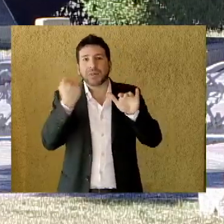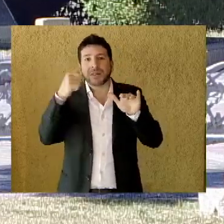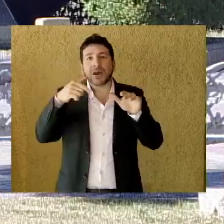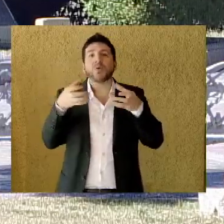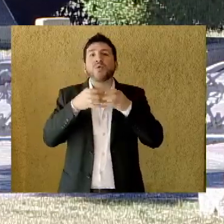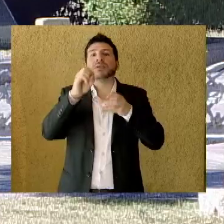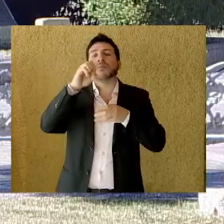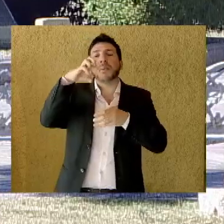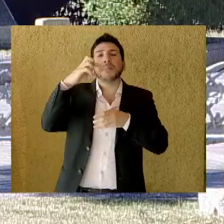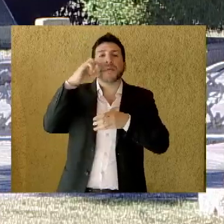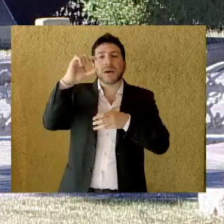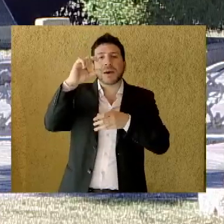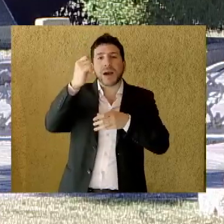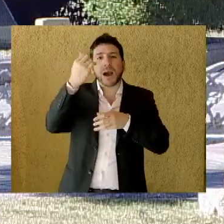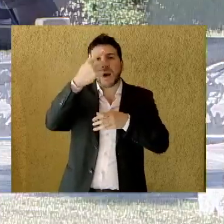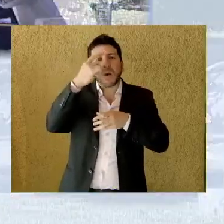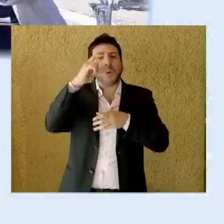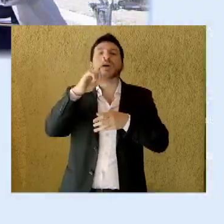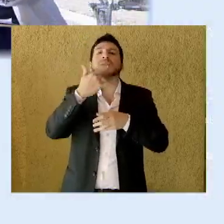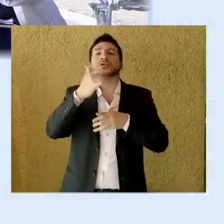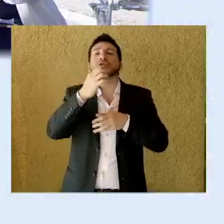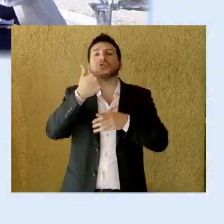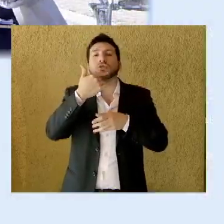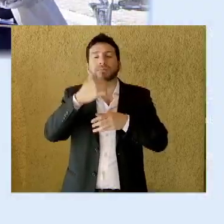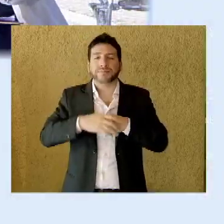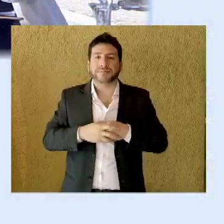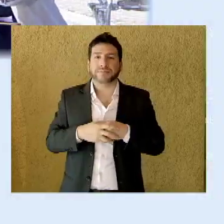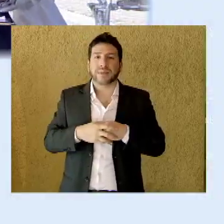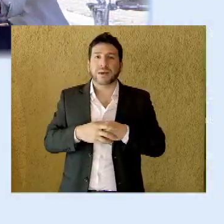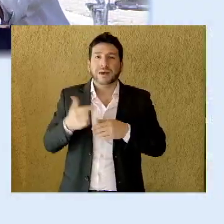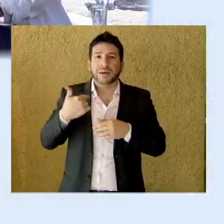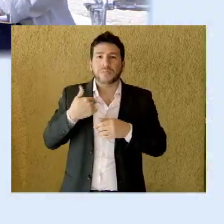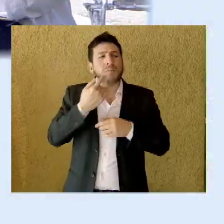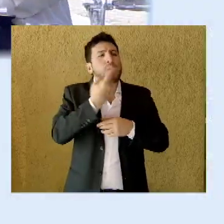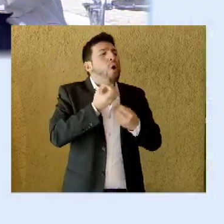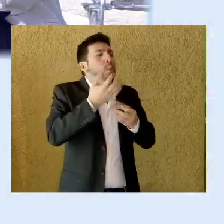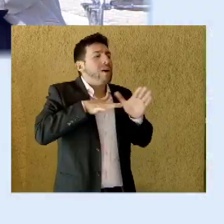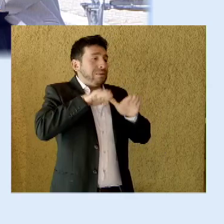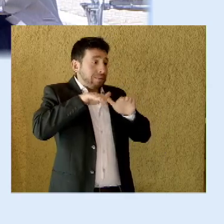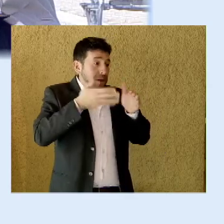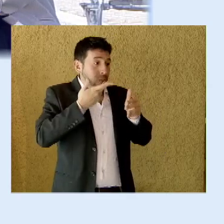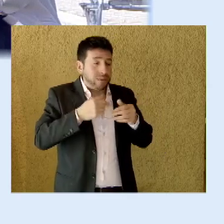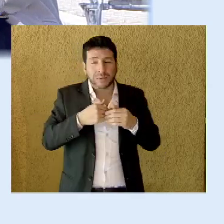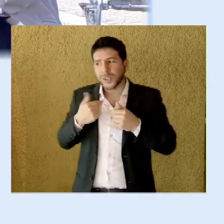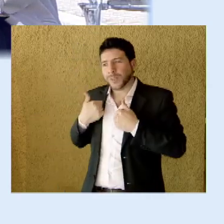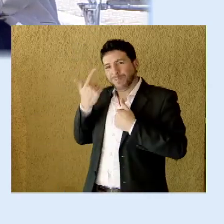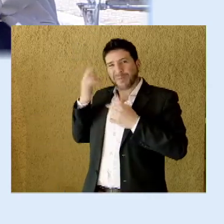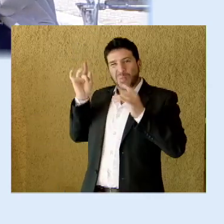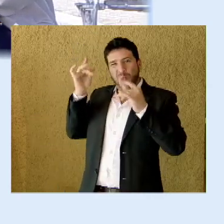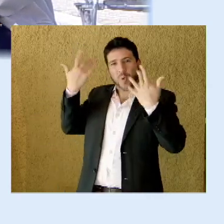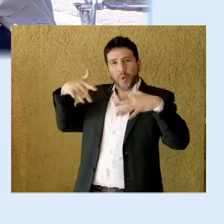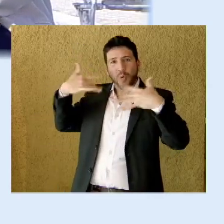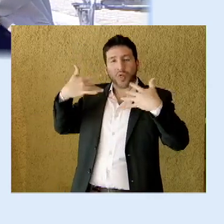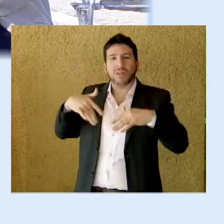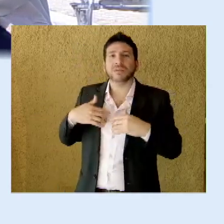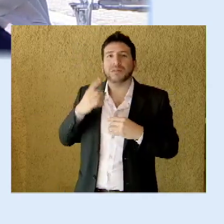¿Cómo se ve usted, Ezequiel, en la Ceviche bailando el malambo? Realmente complicado en los actos escolares. A veces había algún